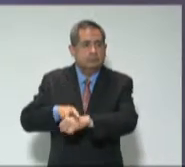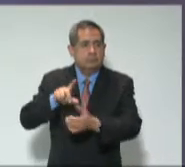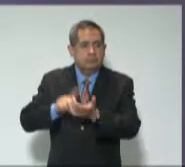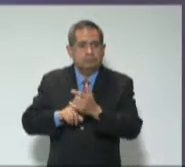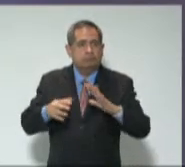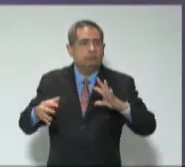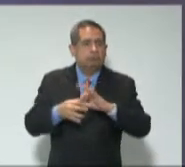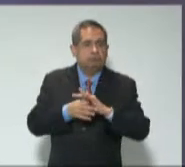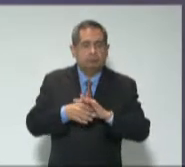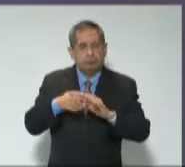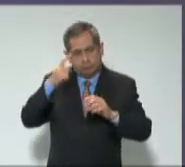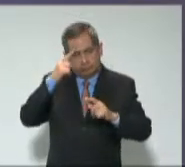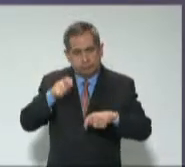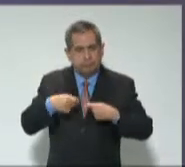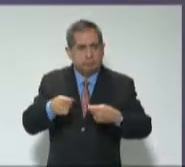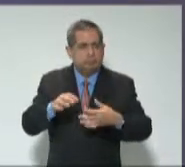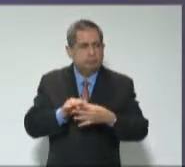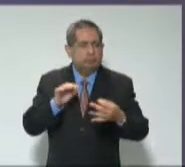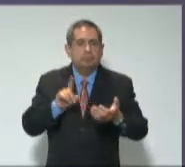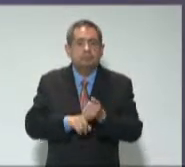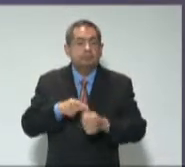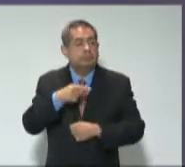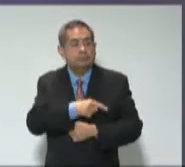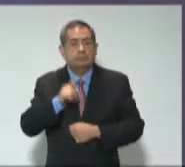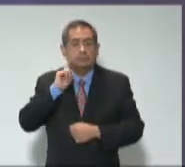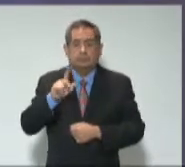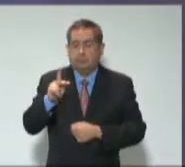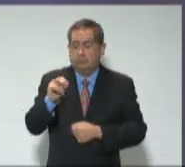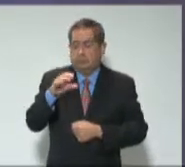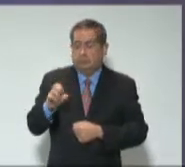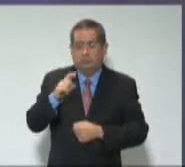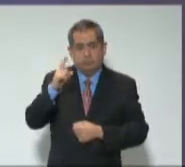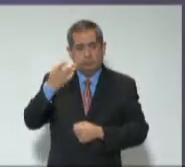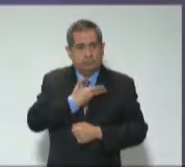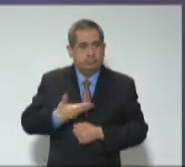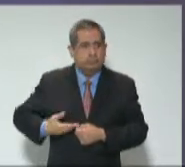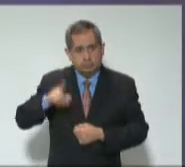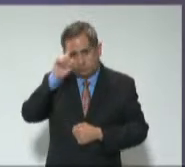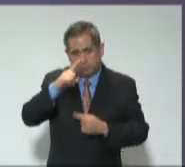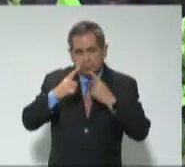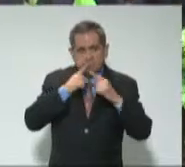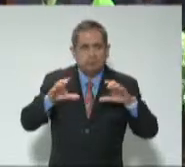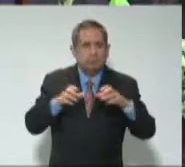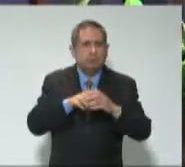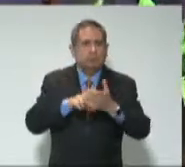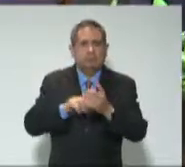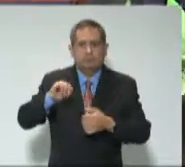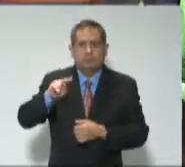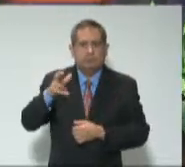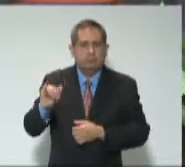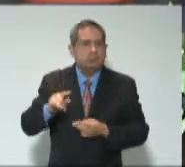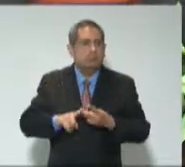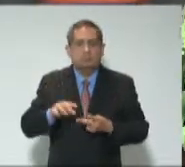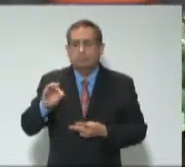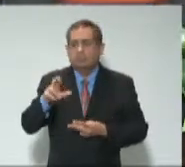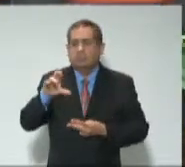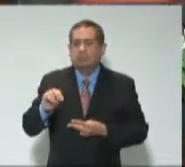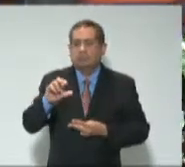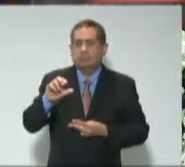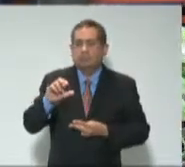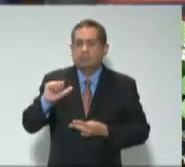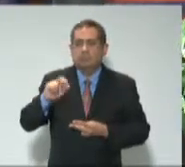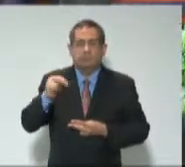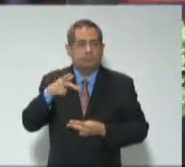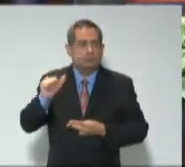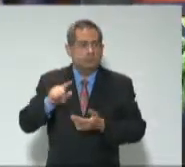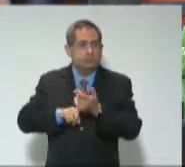rendición de cuentas nuat Ponce presidenta del Consejo consultivo del inay Francisco Javier Acuña comisionado